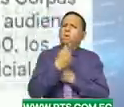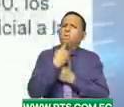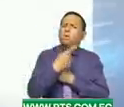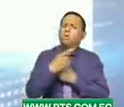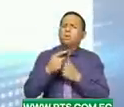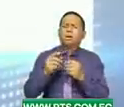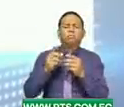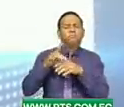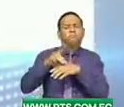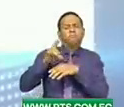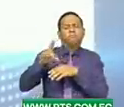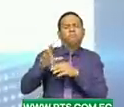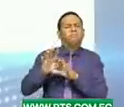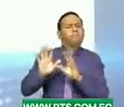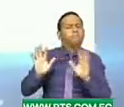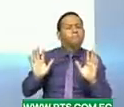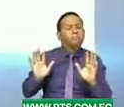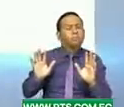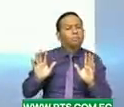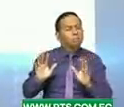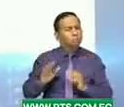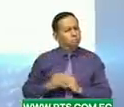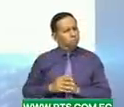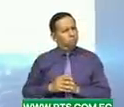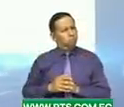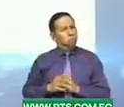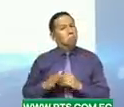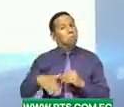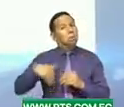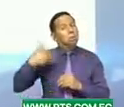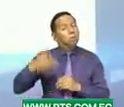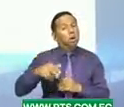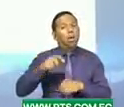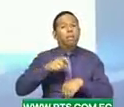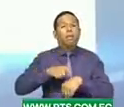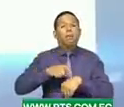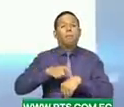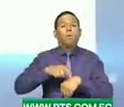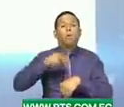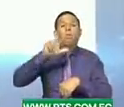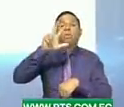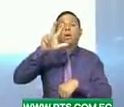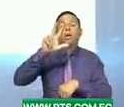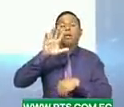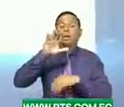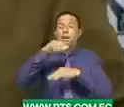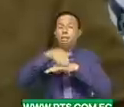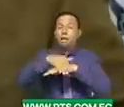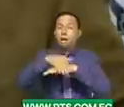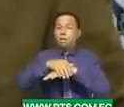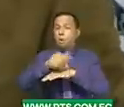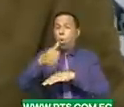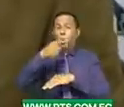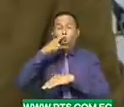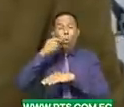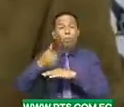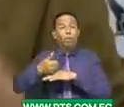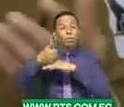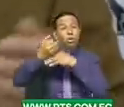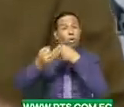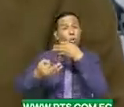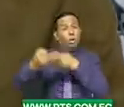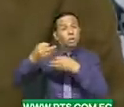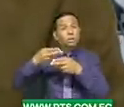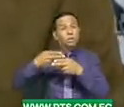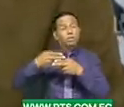bias sin embargo la siguiente diligencia era a las 15 horas ante el juez pedro moreira el ministro del